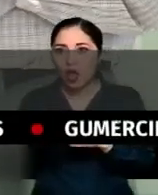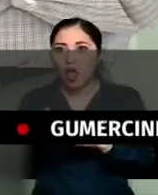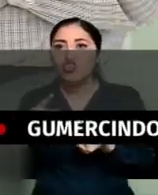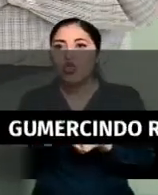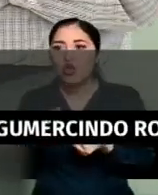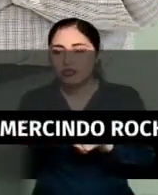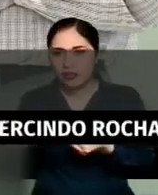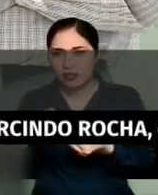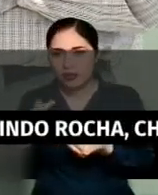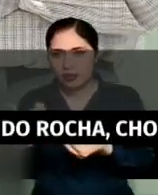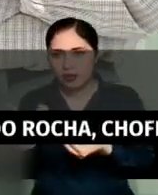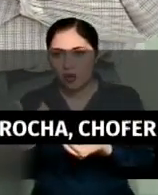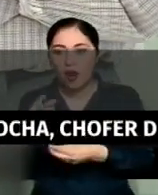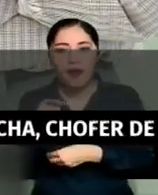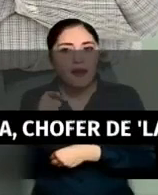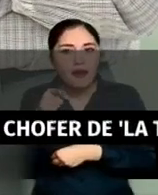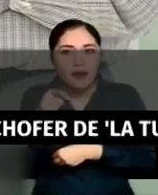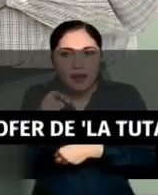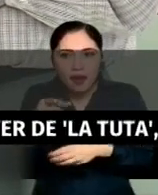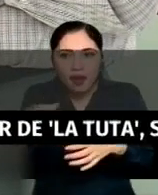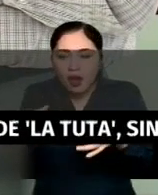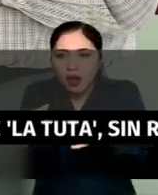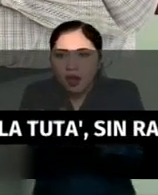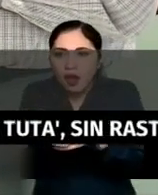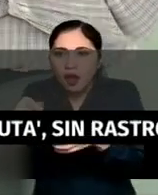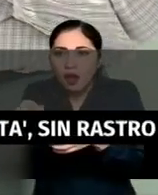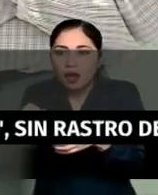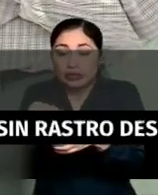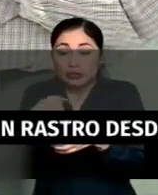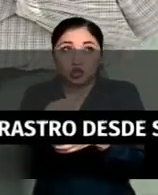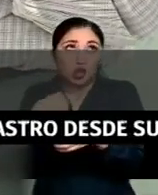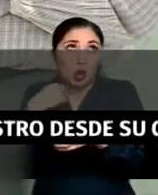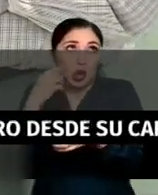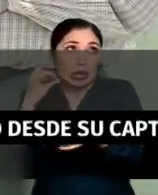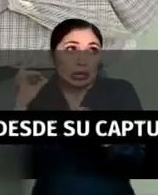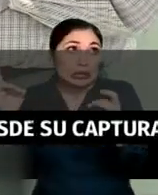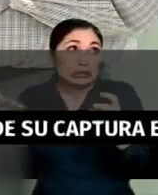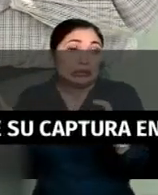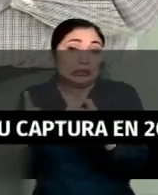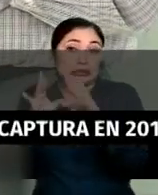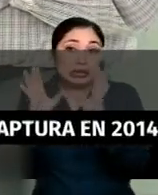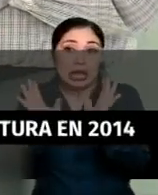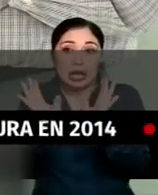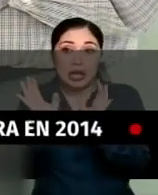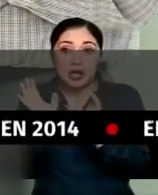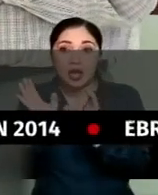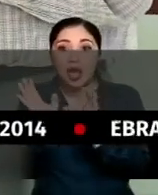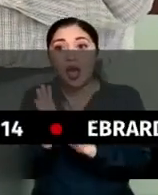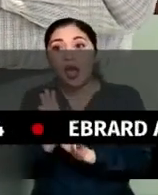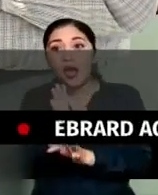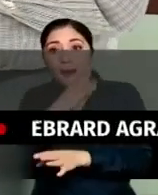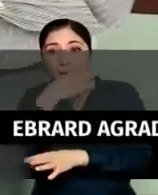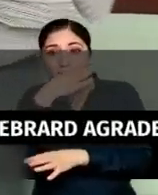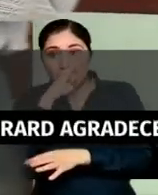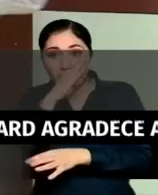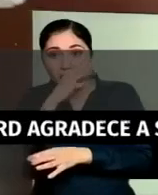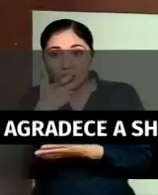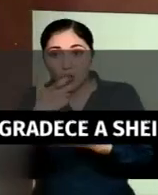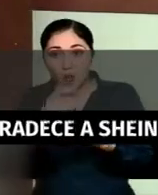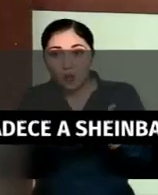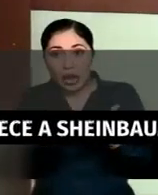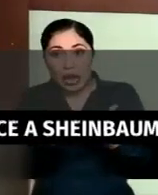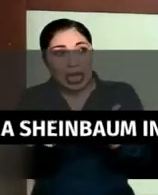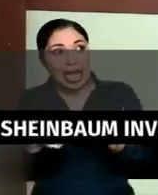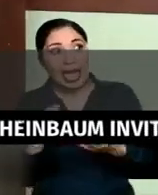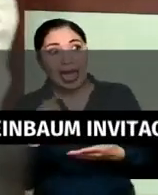2.818 millones trescientos mil cuatrocientos cincuenta y siete pesos que son recursos que están